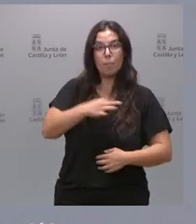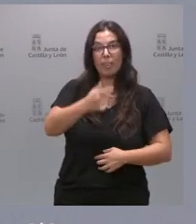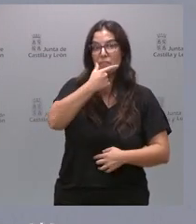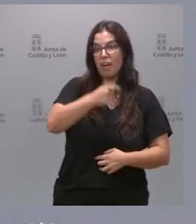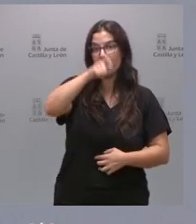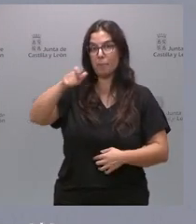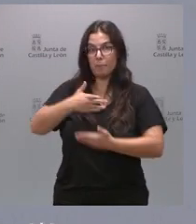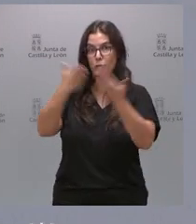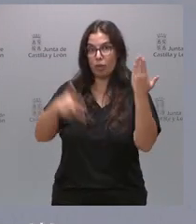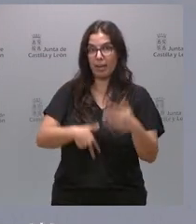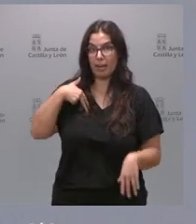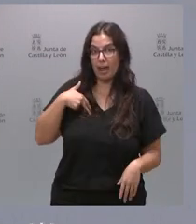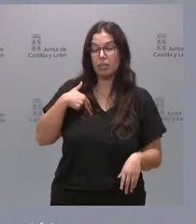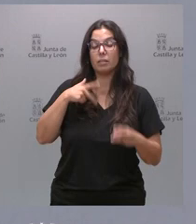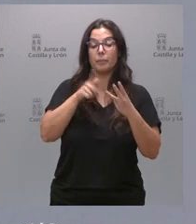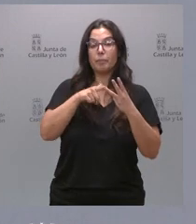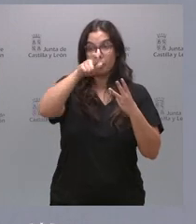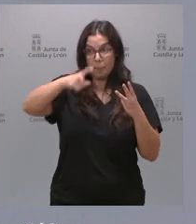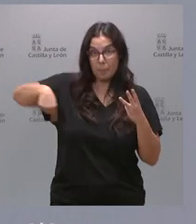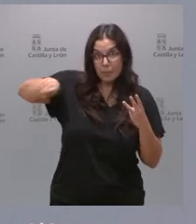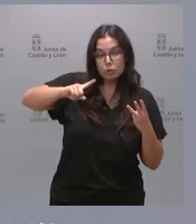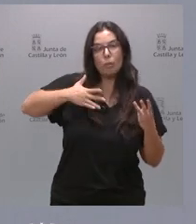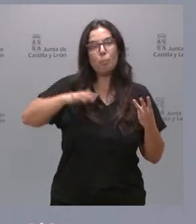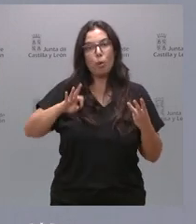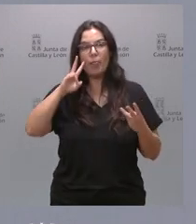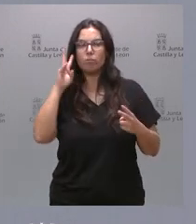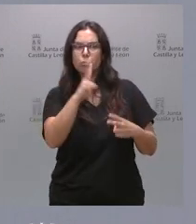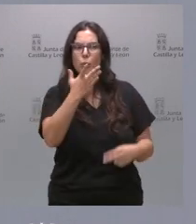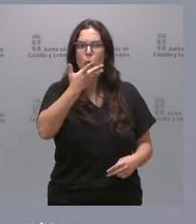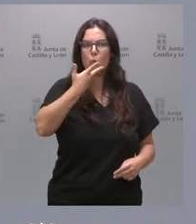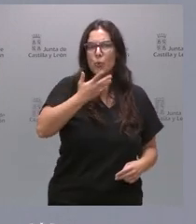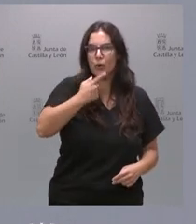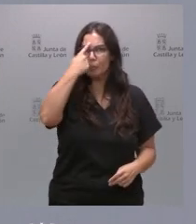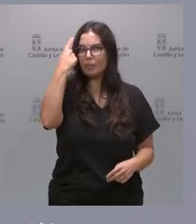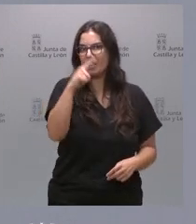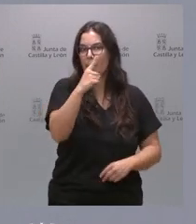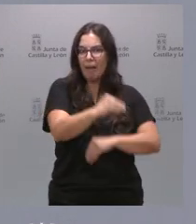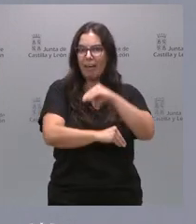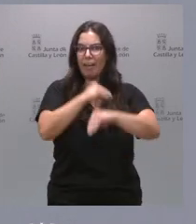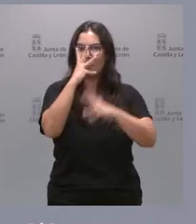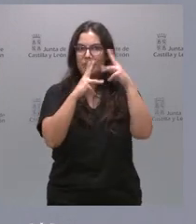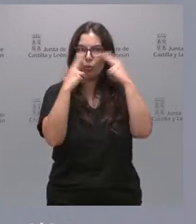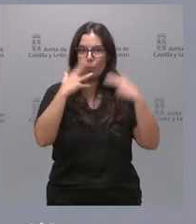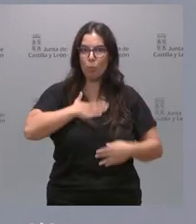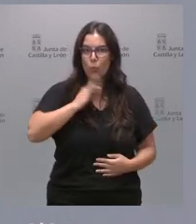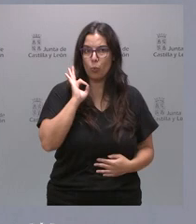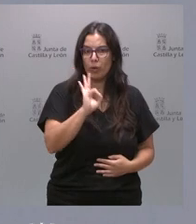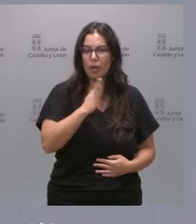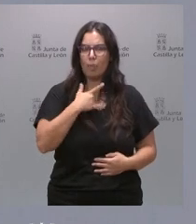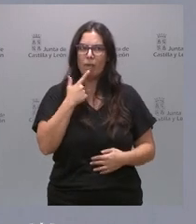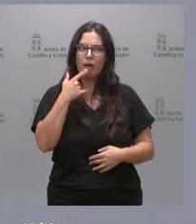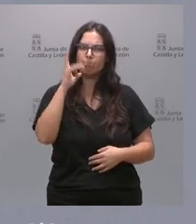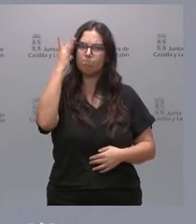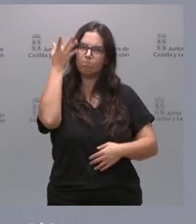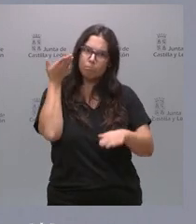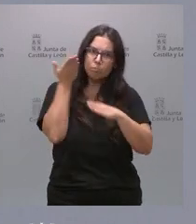del conjunto de los ciudadanos que los ciudadanos puedan conocer la actividad de la Administración pública puedan formular sugerencias